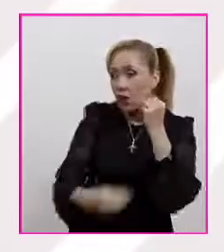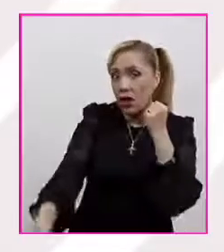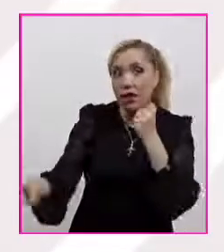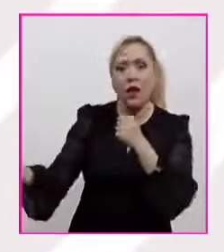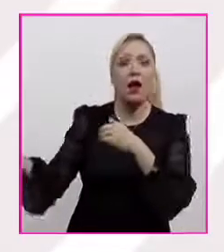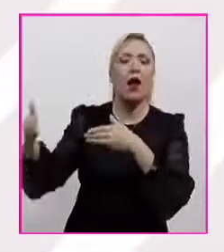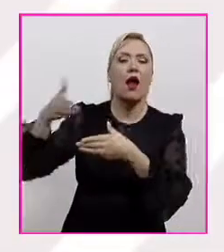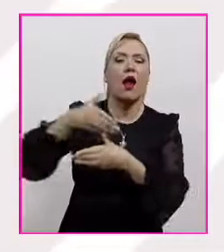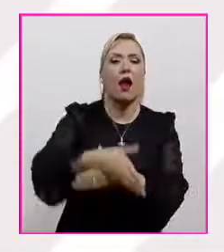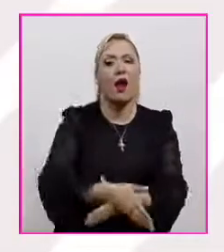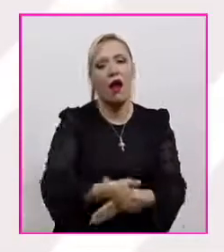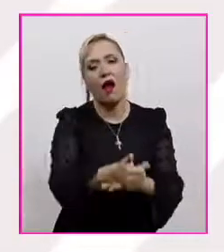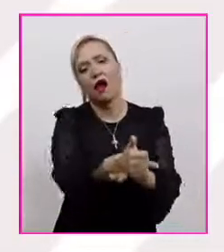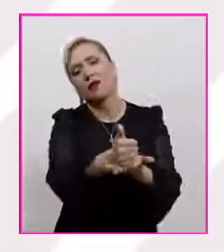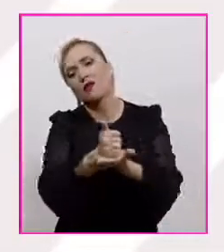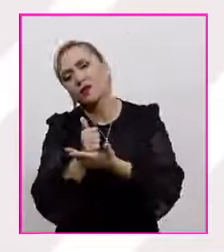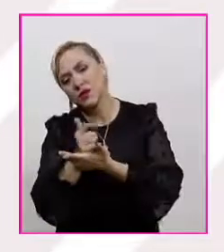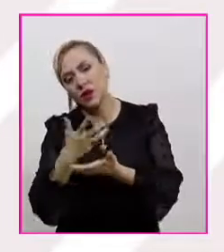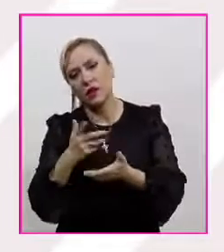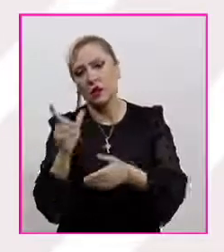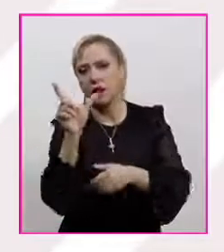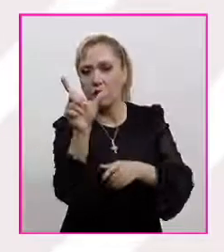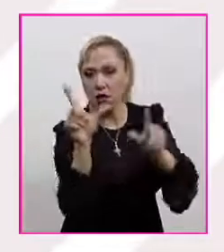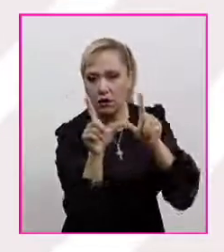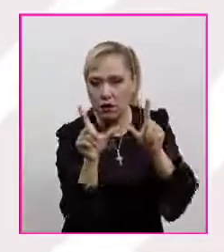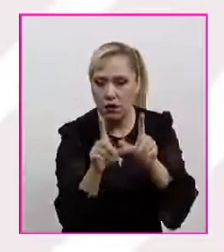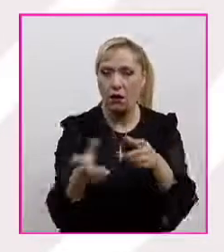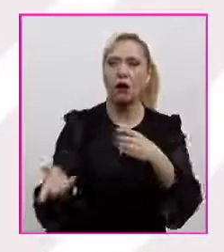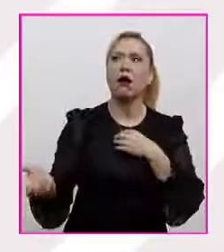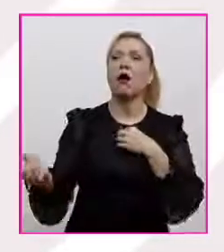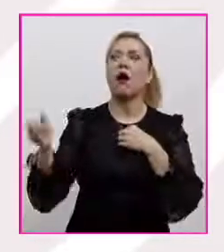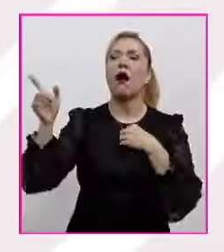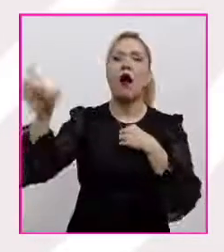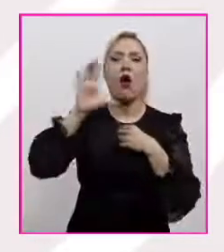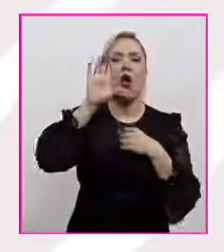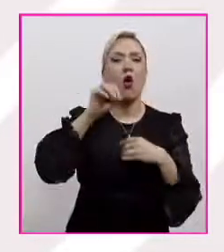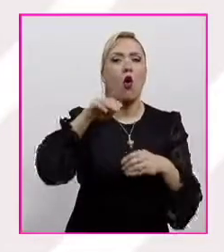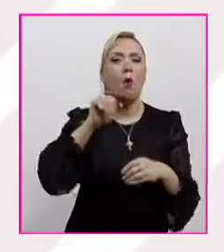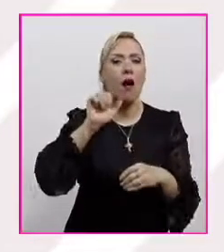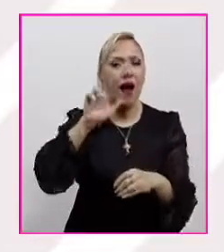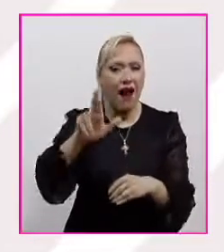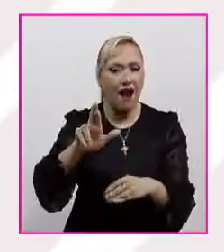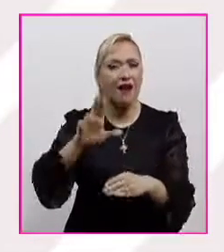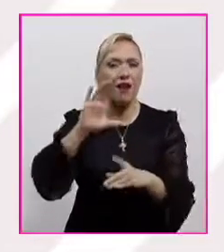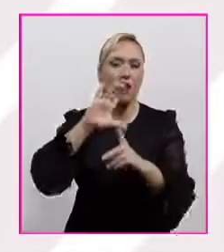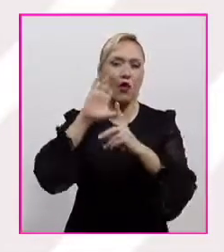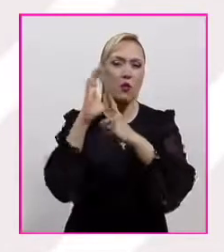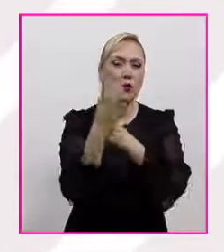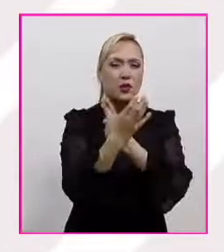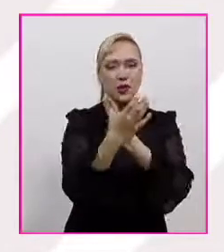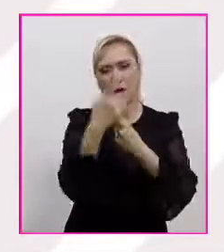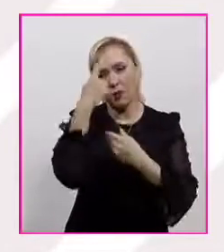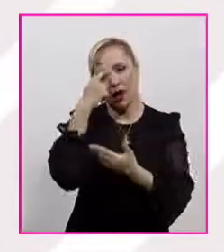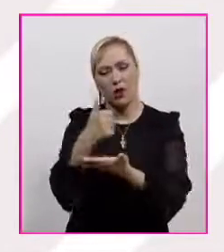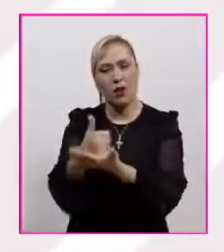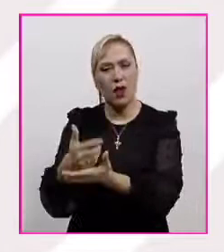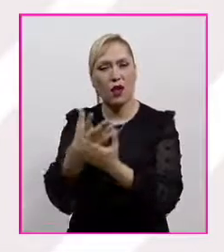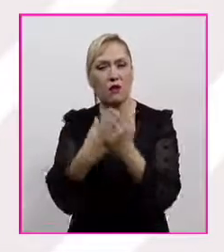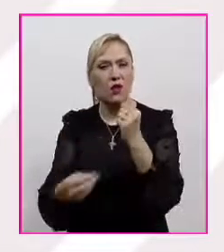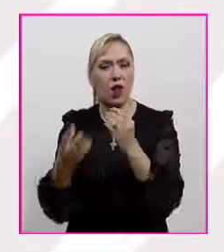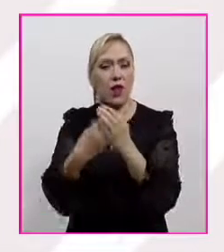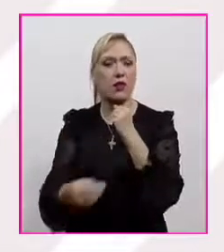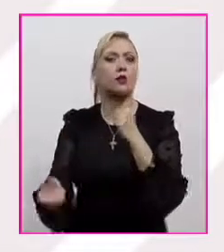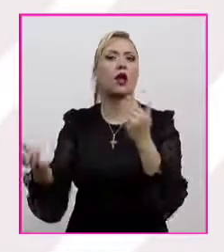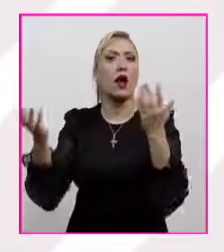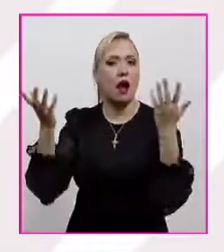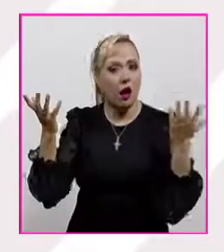visitante por razones humanitarias, tiene una constancia de Comar. Entonces, creo que hay una obligación de los funcionarios y